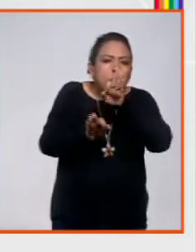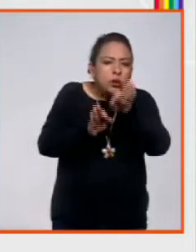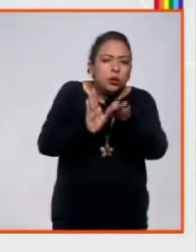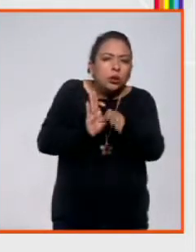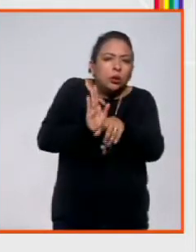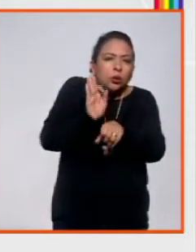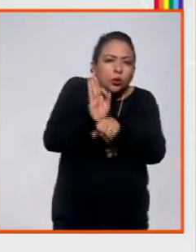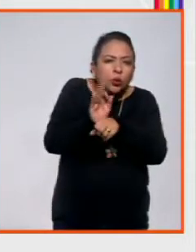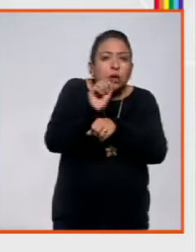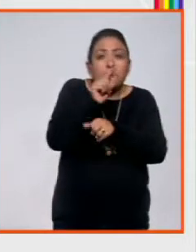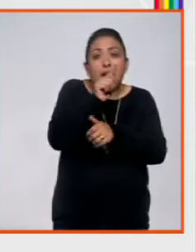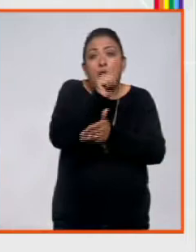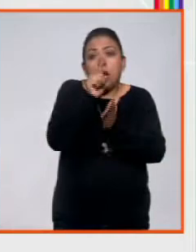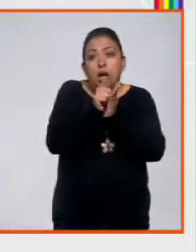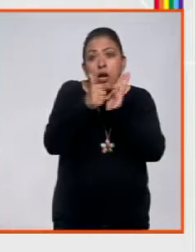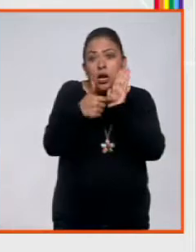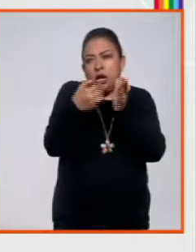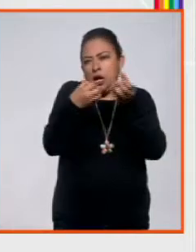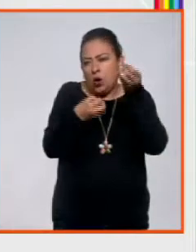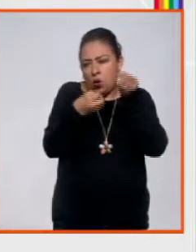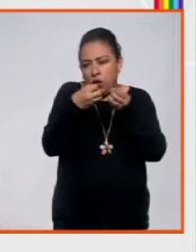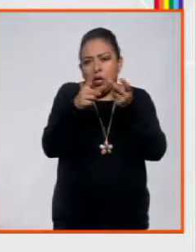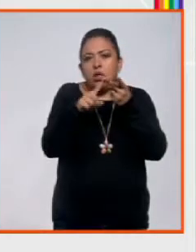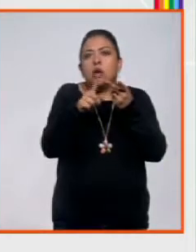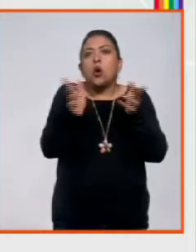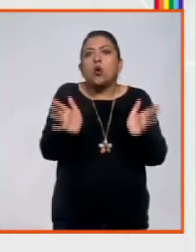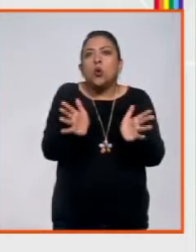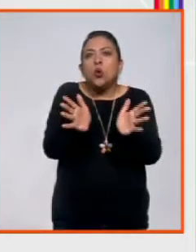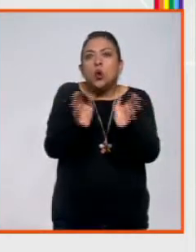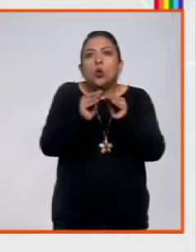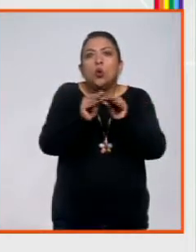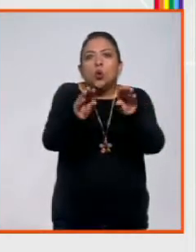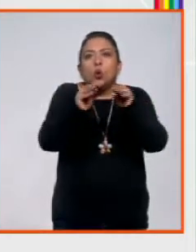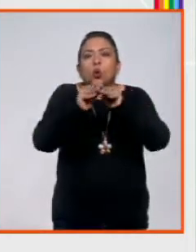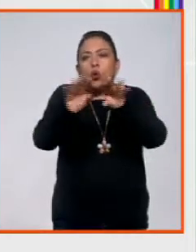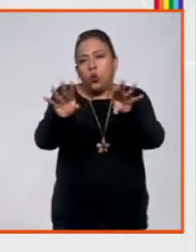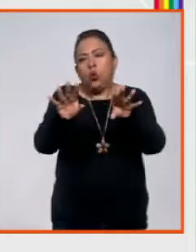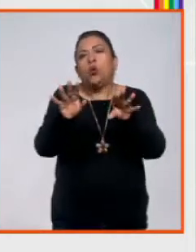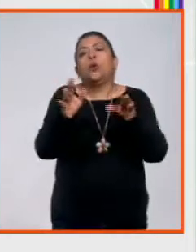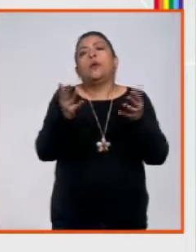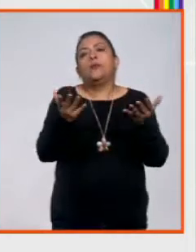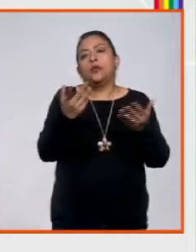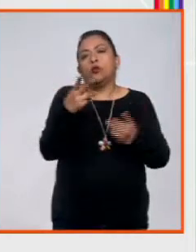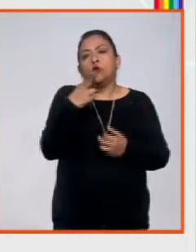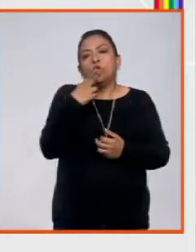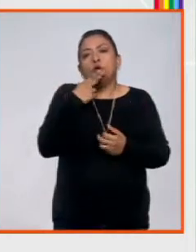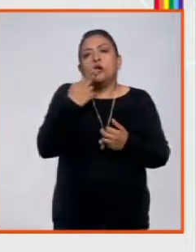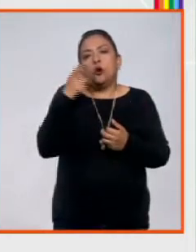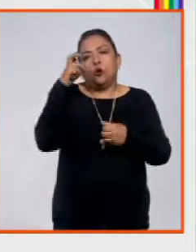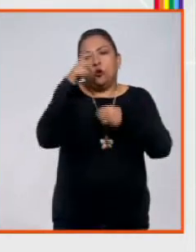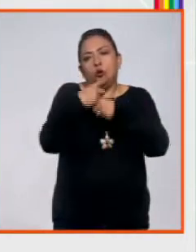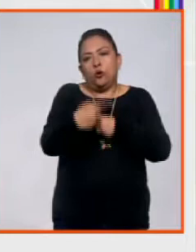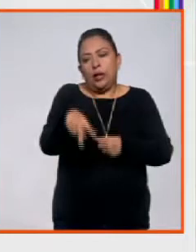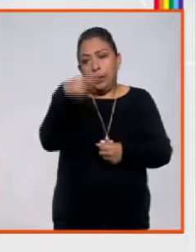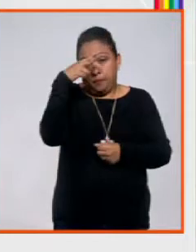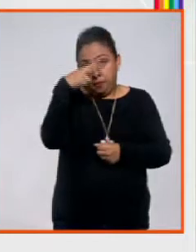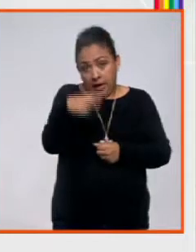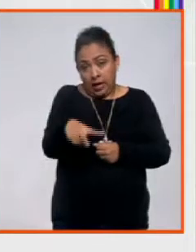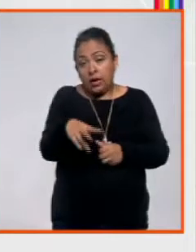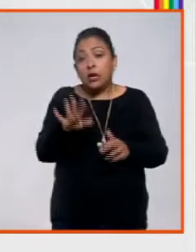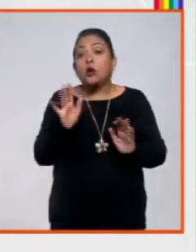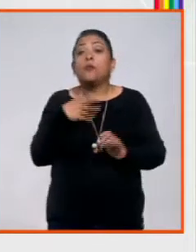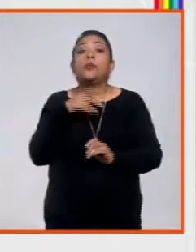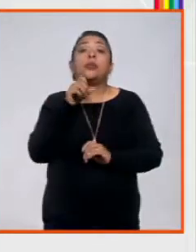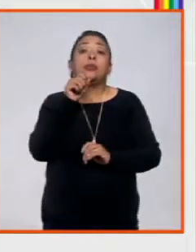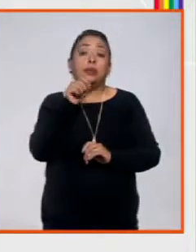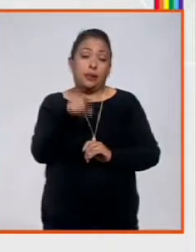la protección jurídica a la promoción a la difusión del patrimonio cultural de méxico y que por supuesto